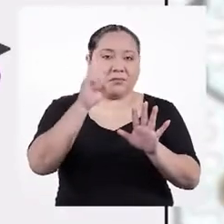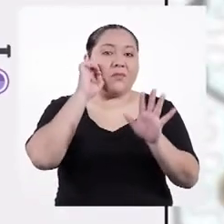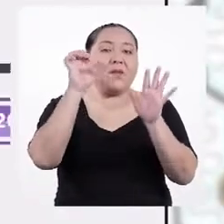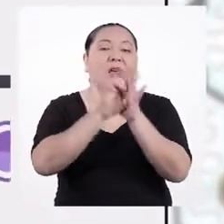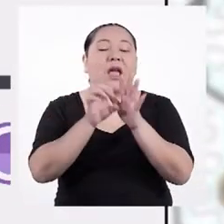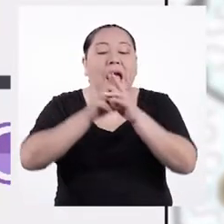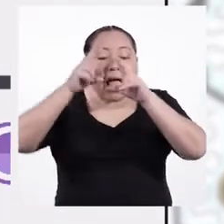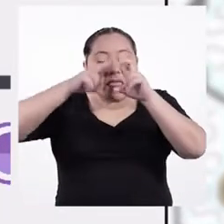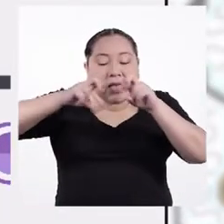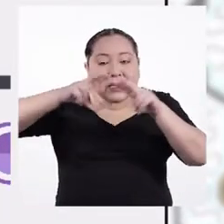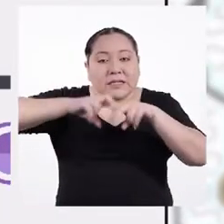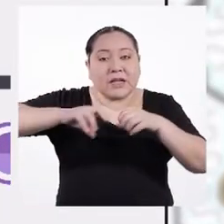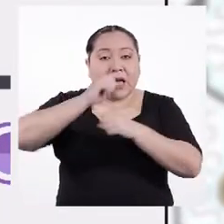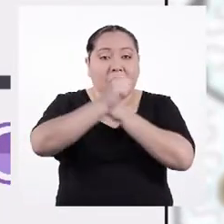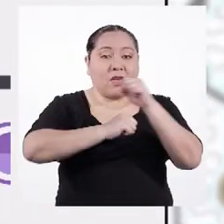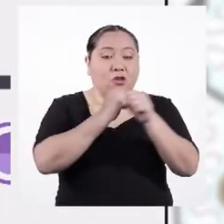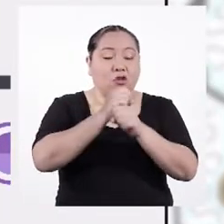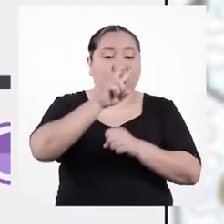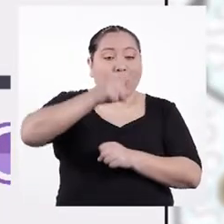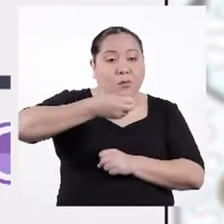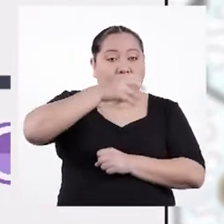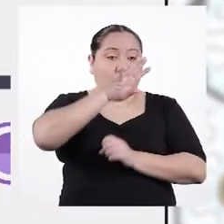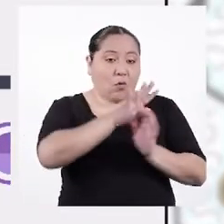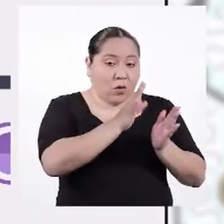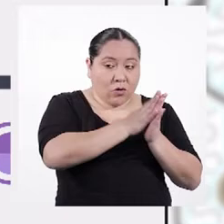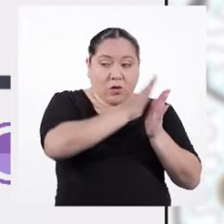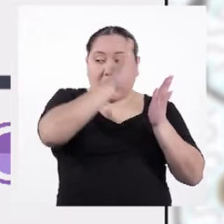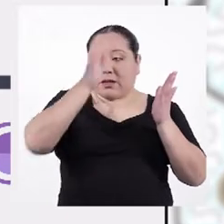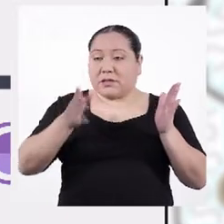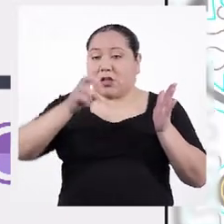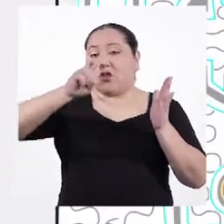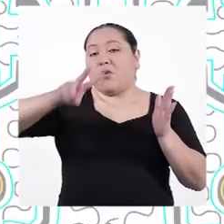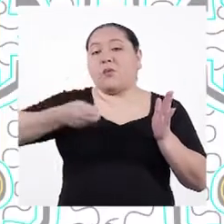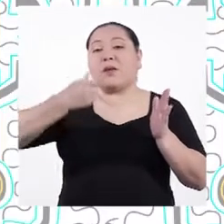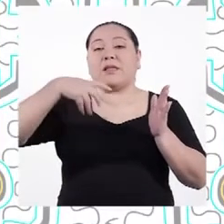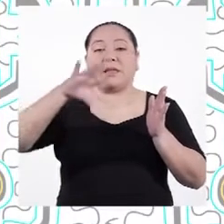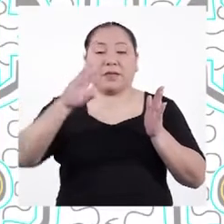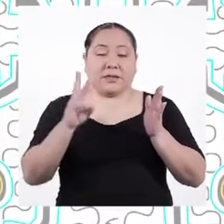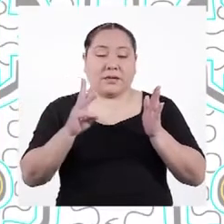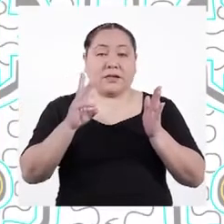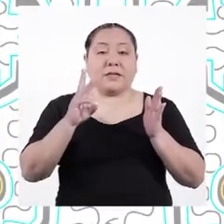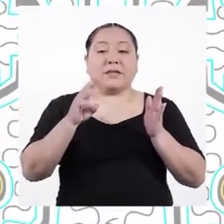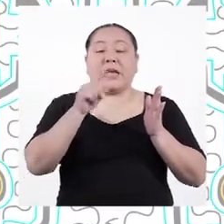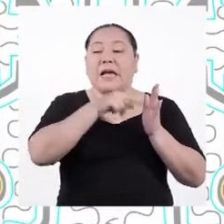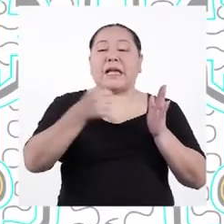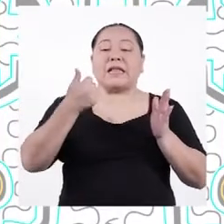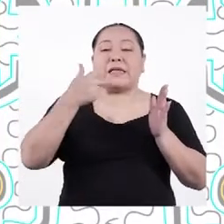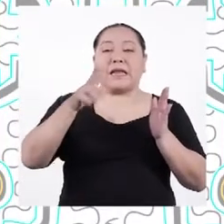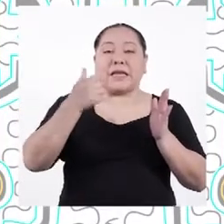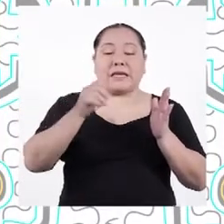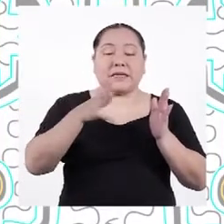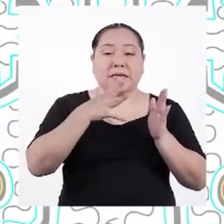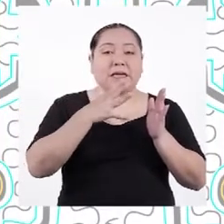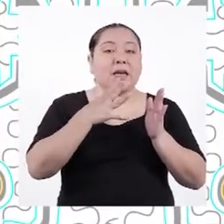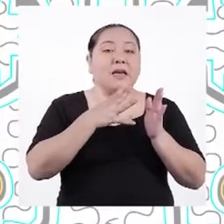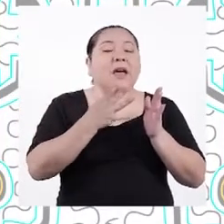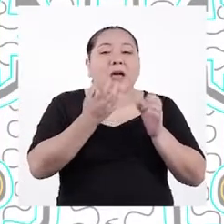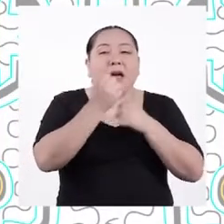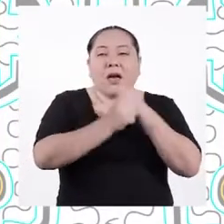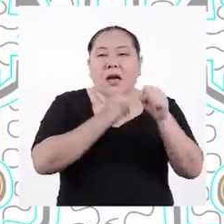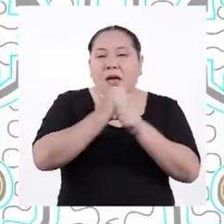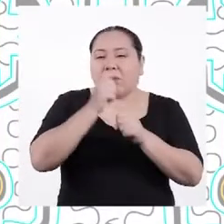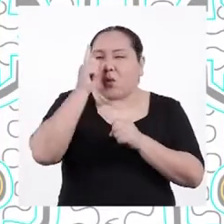del 2004 al 2016, serían 13 años y solo en uno se presentó un fenómeno del